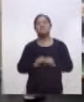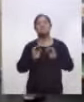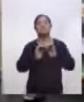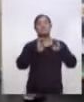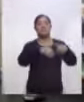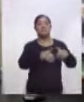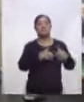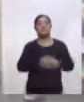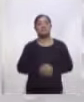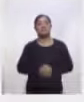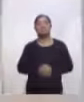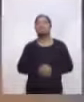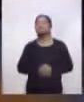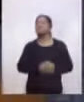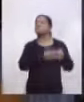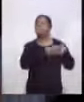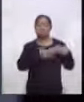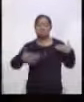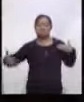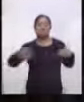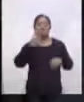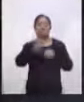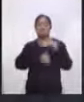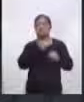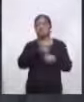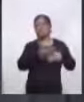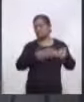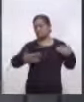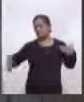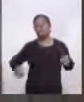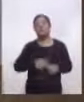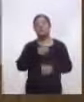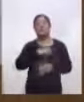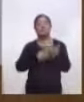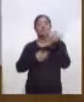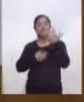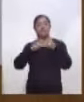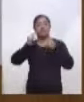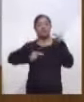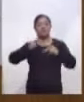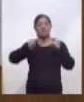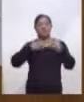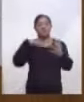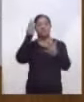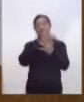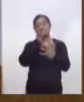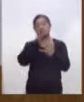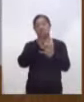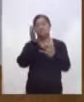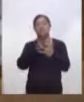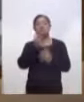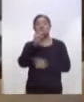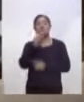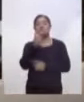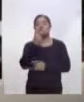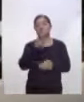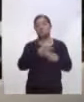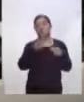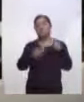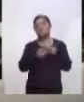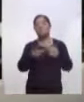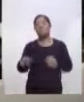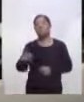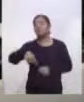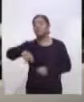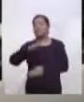inscripciones son todo el año. El plan de estudios está diseñado en 5 niveles, los cuales se dividen en 22 módulos. Los materiales